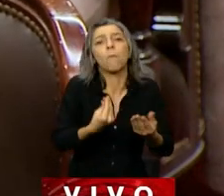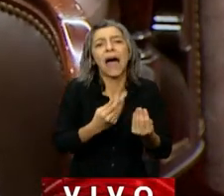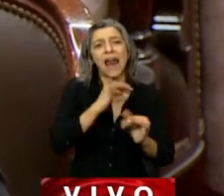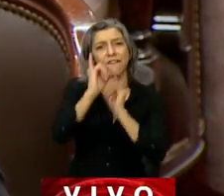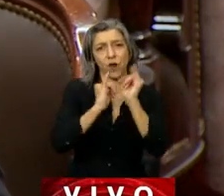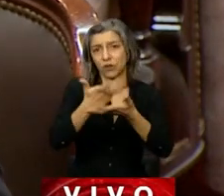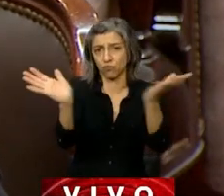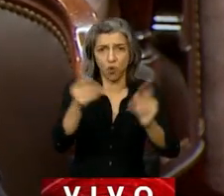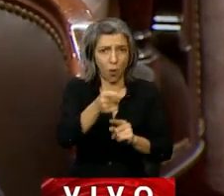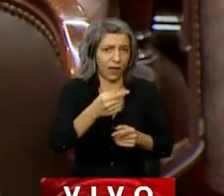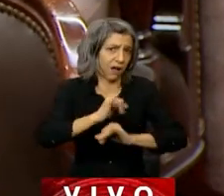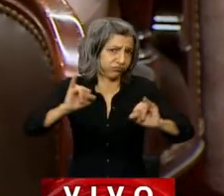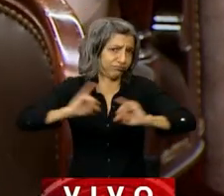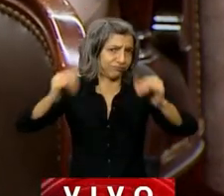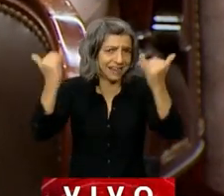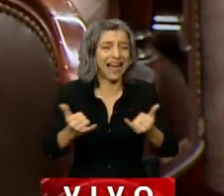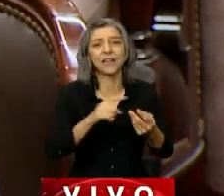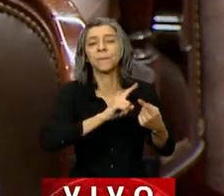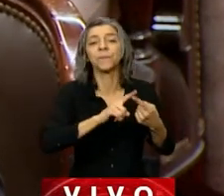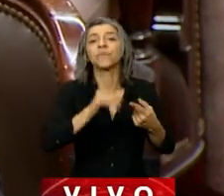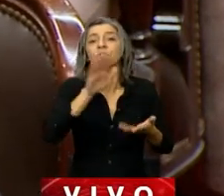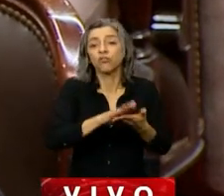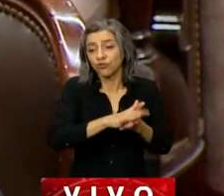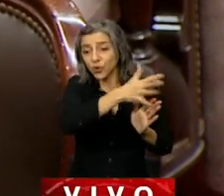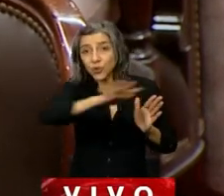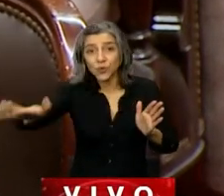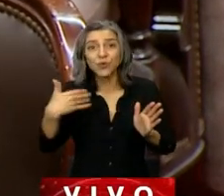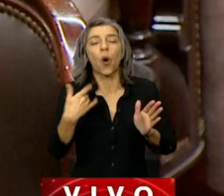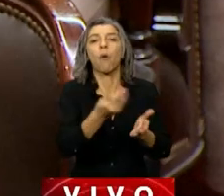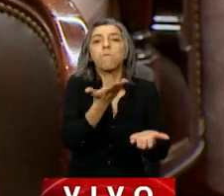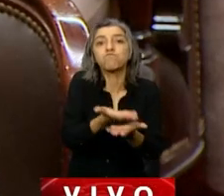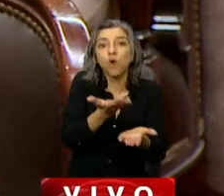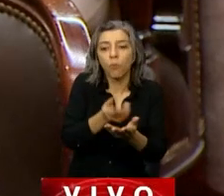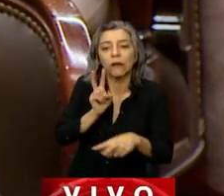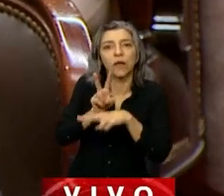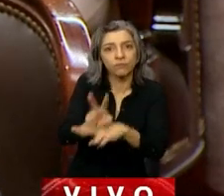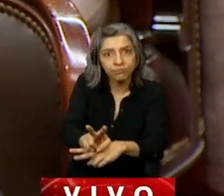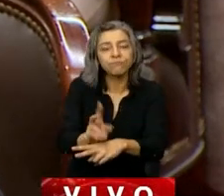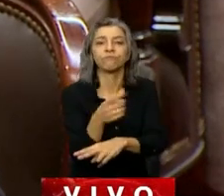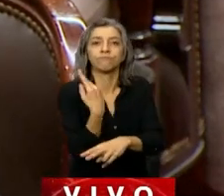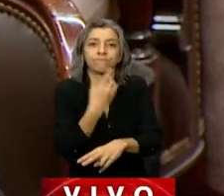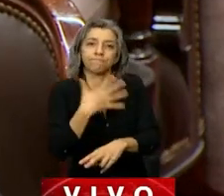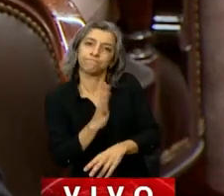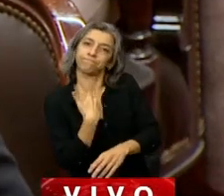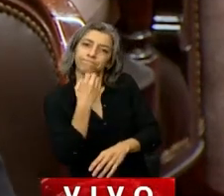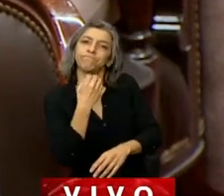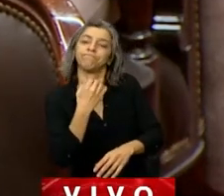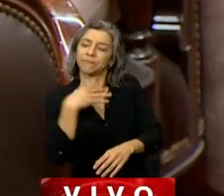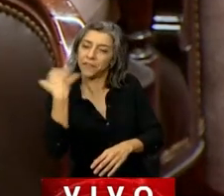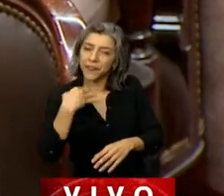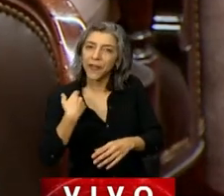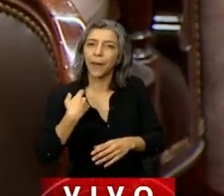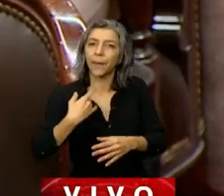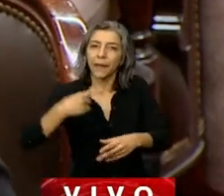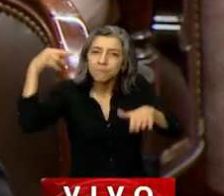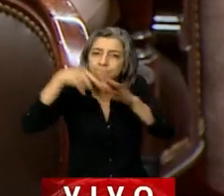información pública. Dada la localización del área marina protegida que se está proponiendo, entendemos que debe analizarse en profundidad y con